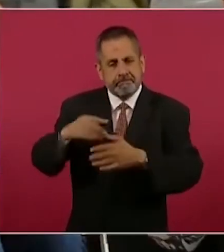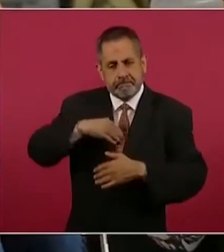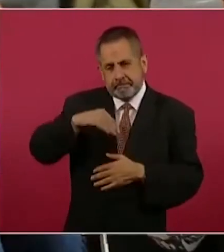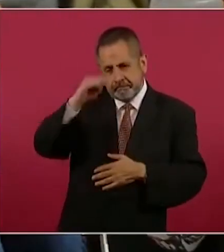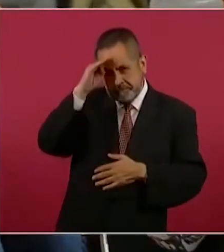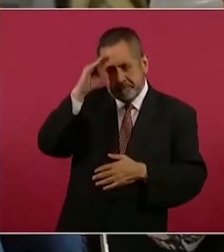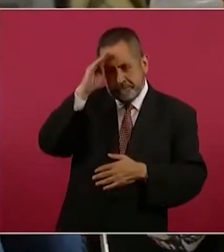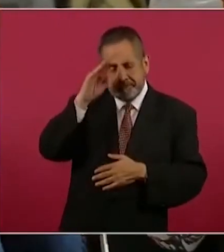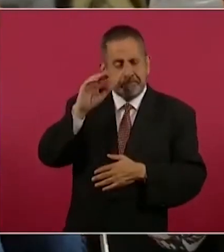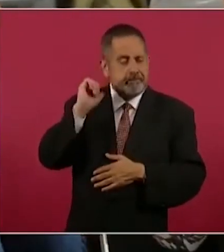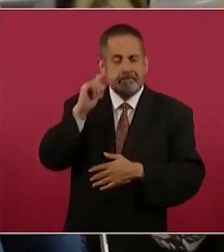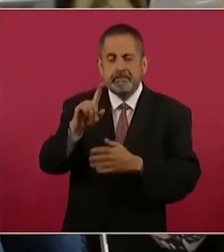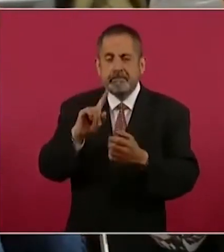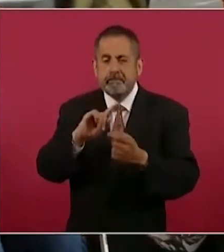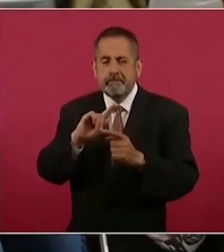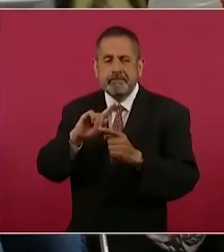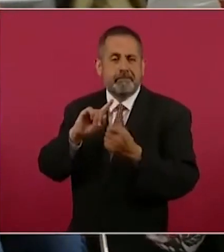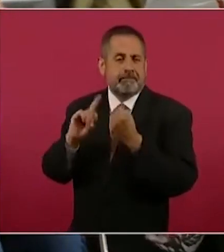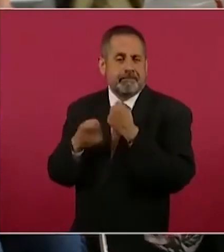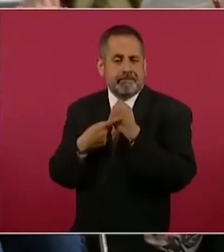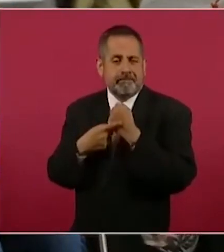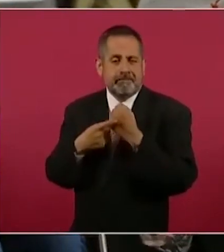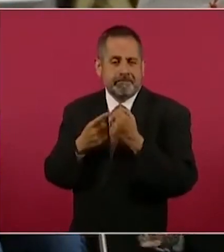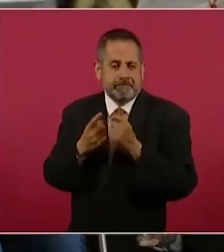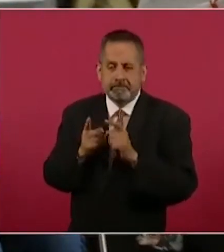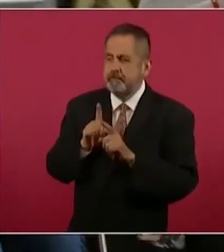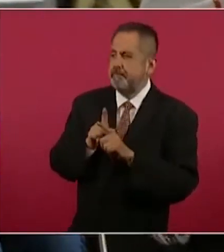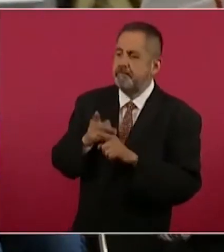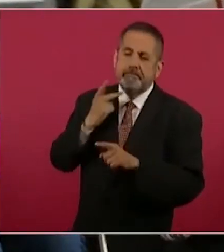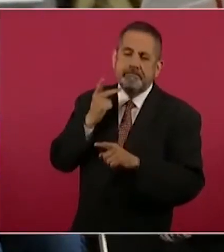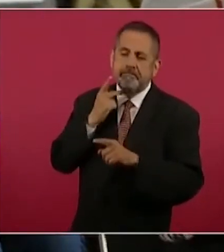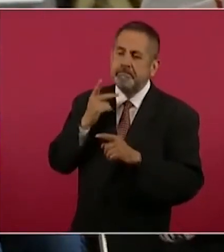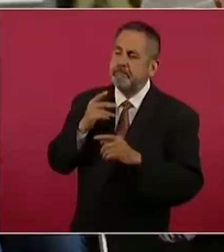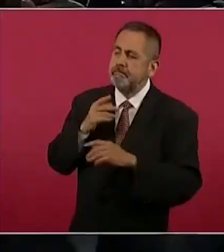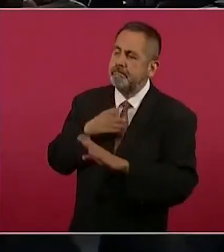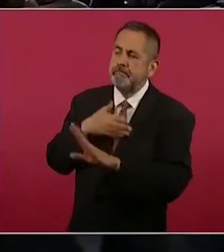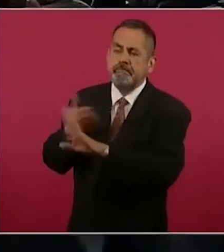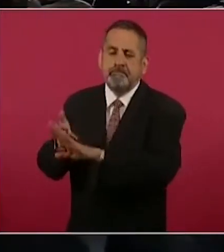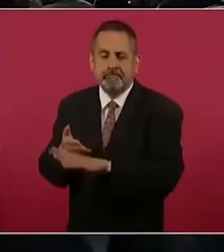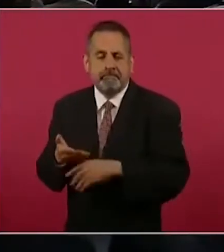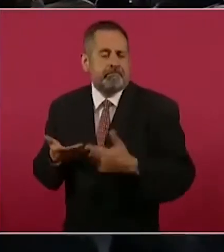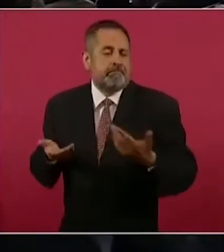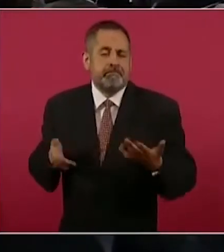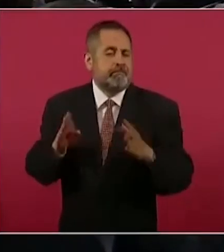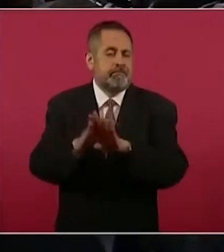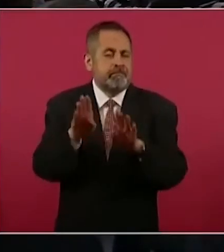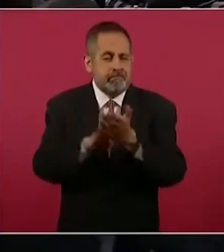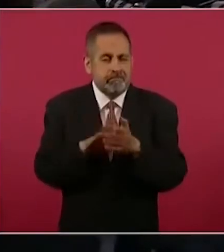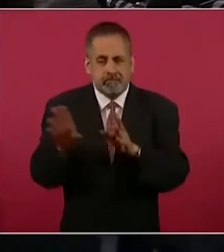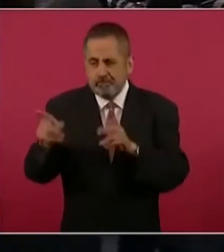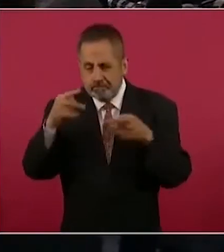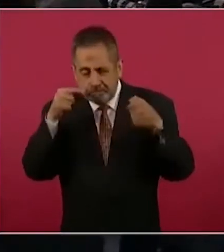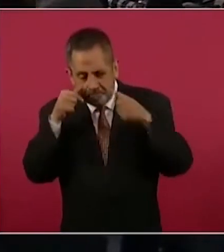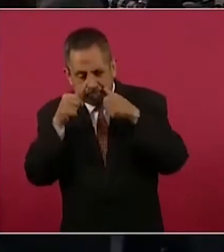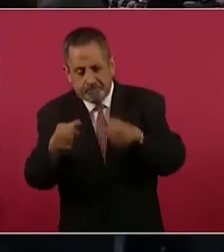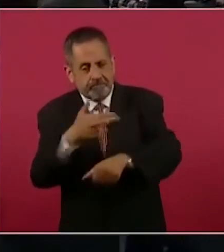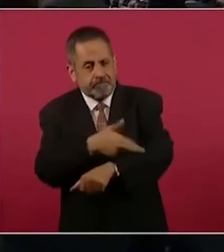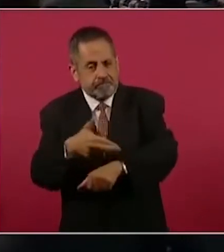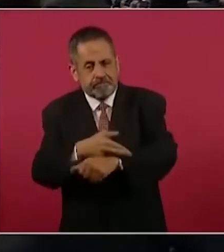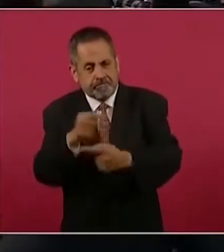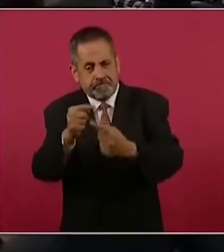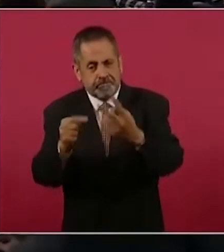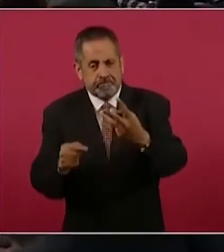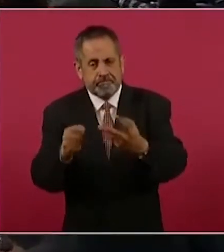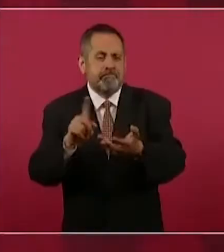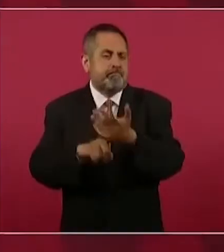una connotación política y qué instancias deberán analizar este caso y otros que existen en Veracruz.